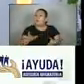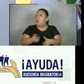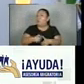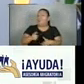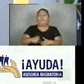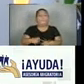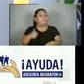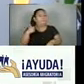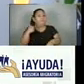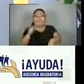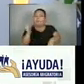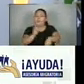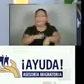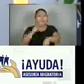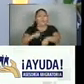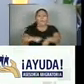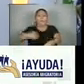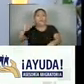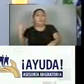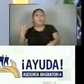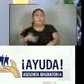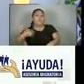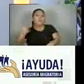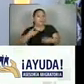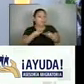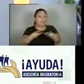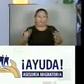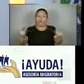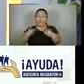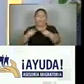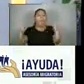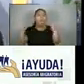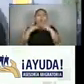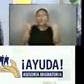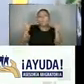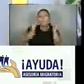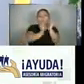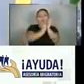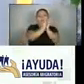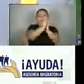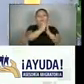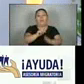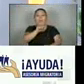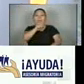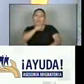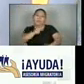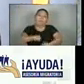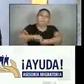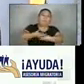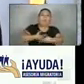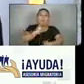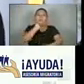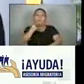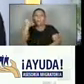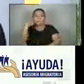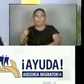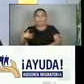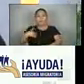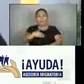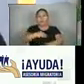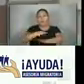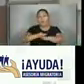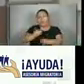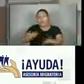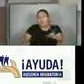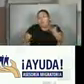el tiempo que sea necesaria para erradicar a este cáncer de la sociedad. Fueron las palabras del ministro de Seguridad sobre una